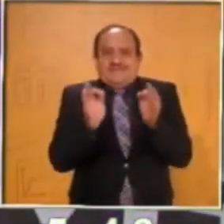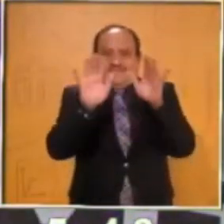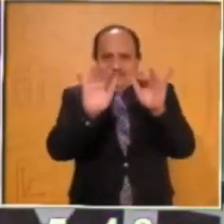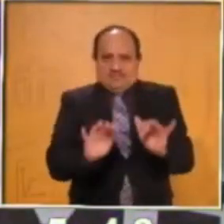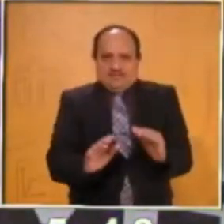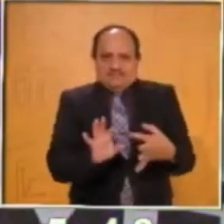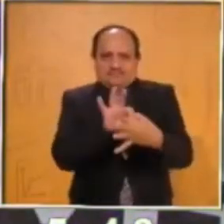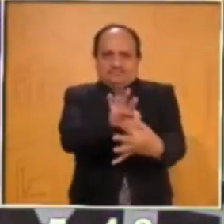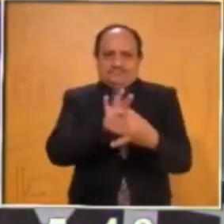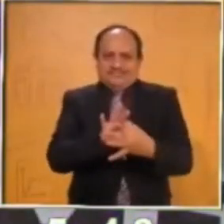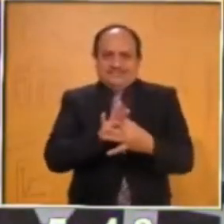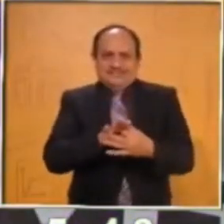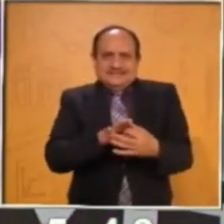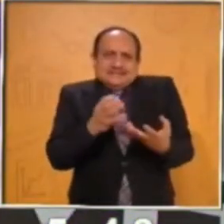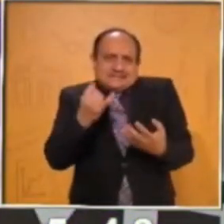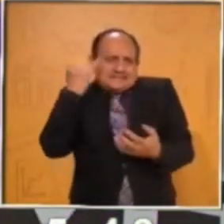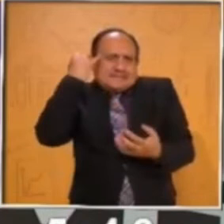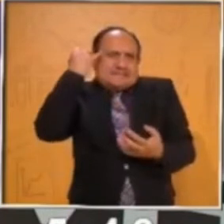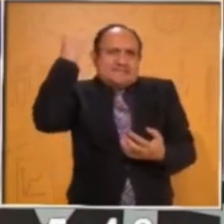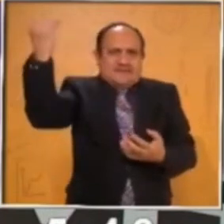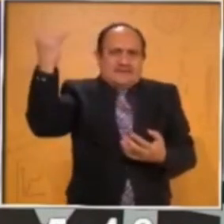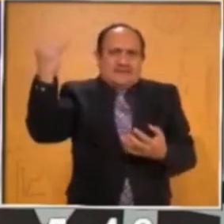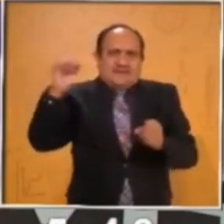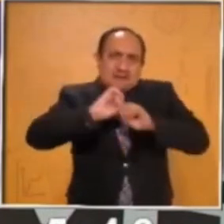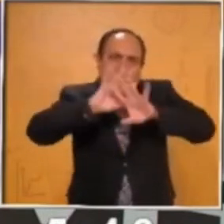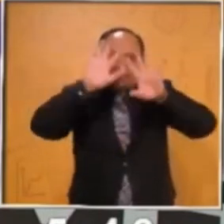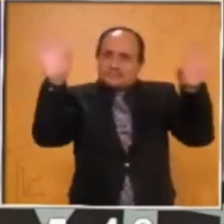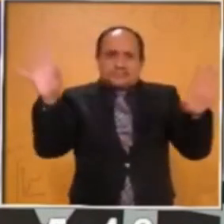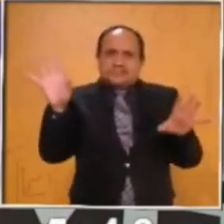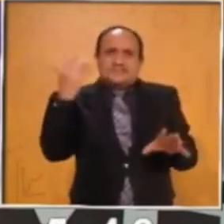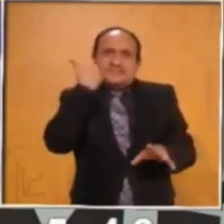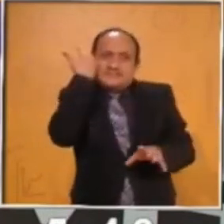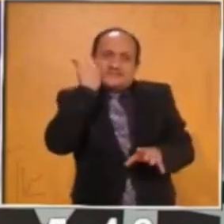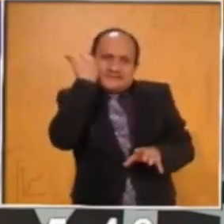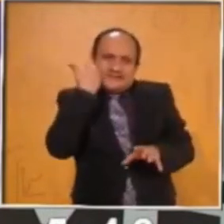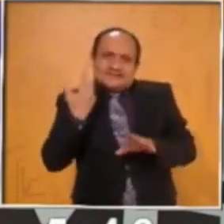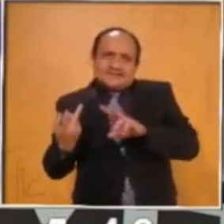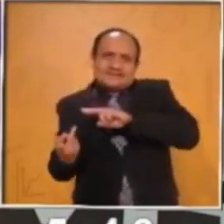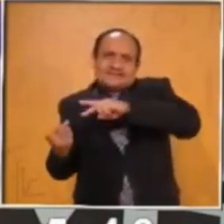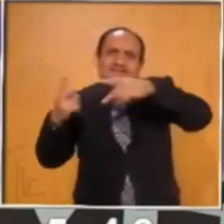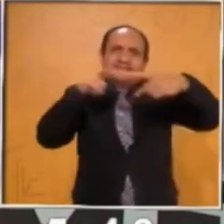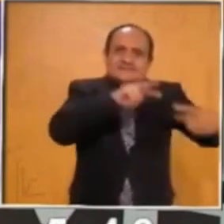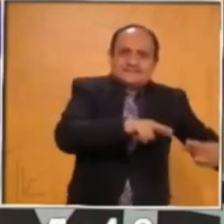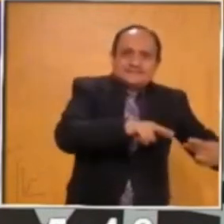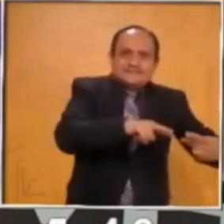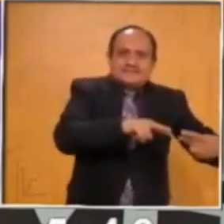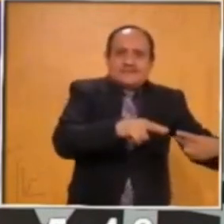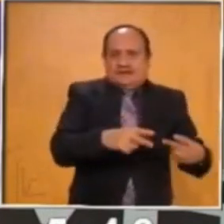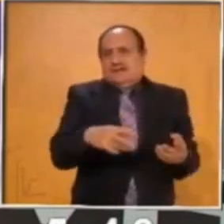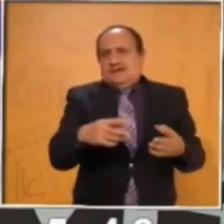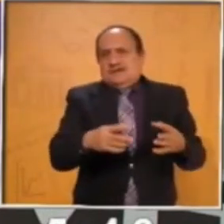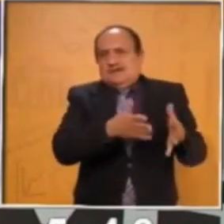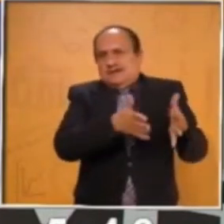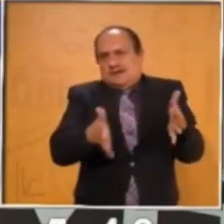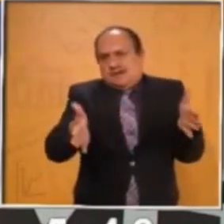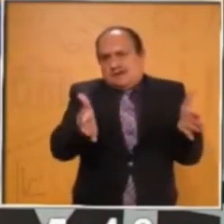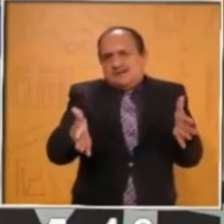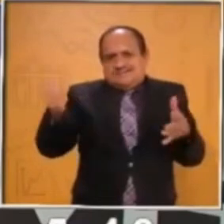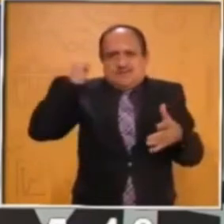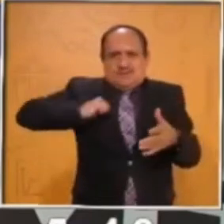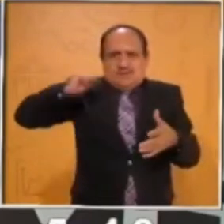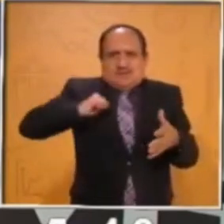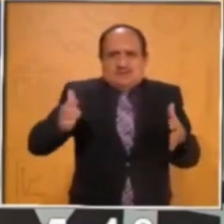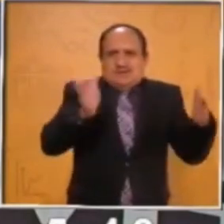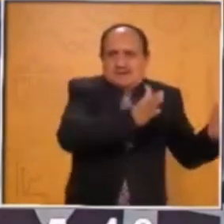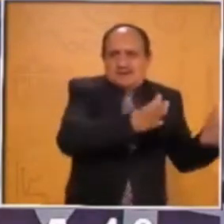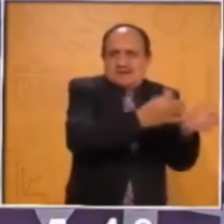entre fantasía medieval, algo así más o menos situado en la transición entre la edad del hierro y la edad media.